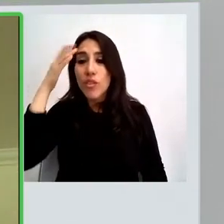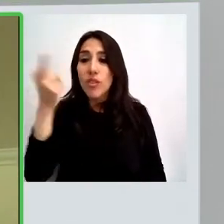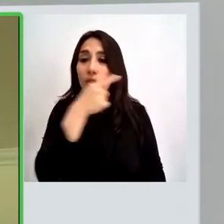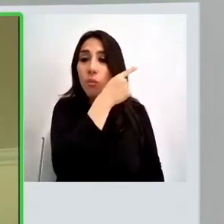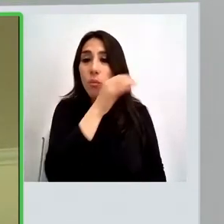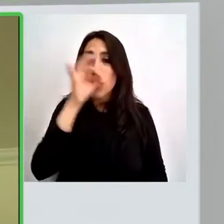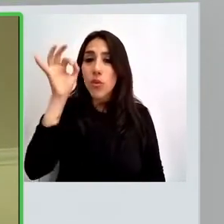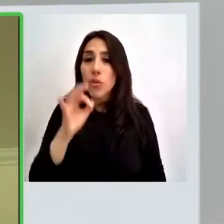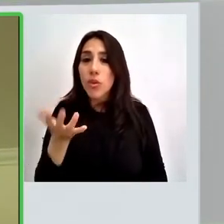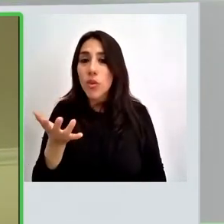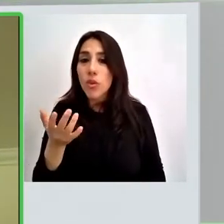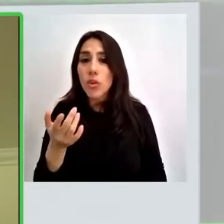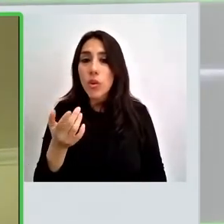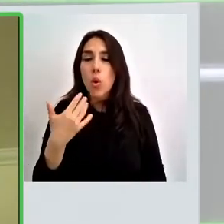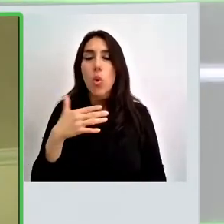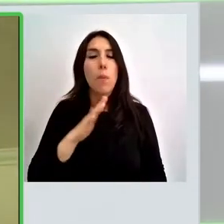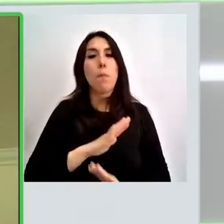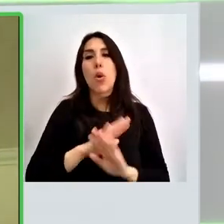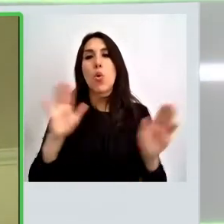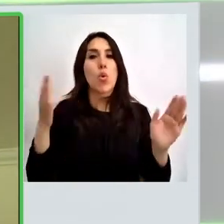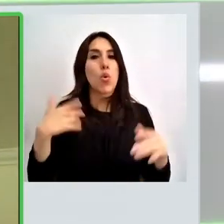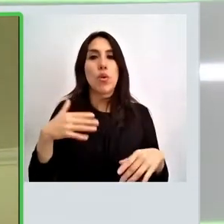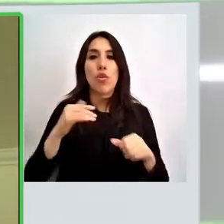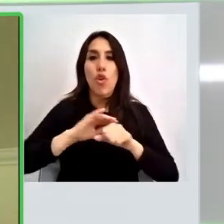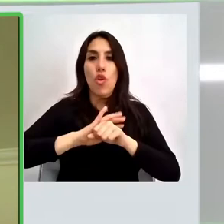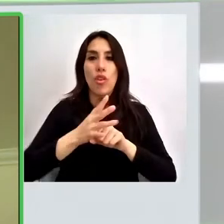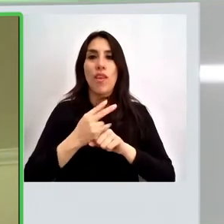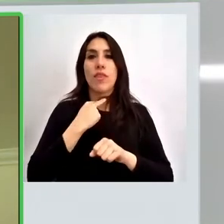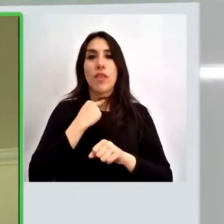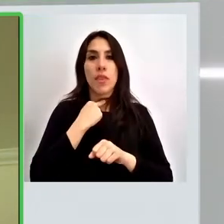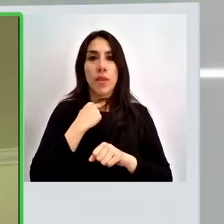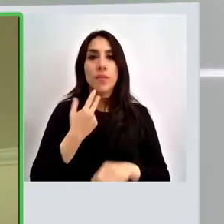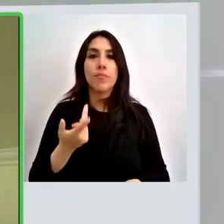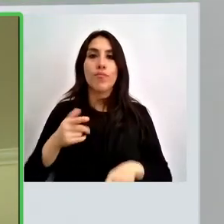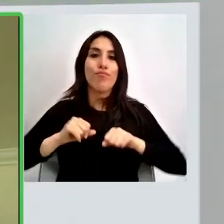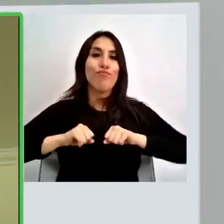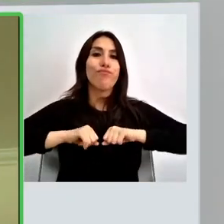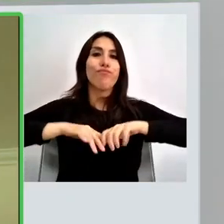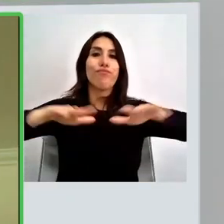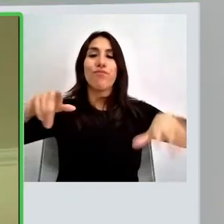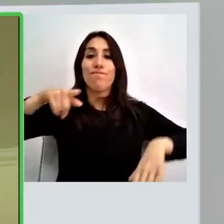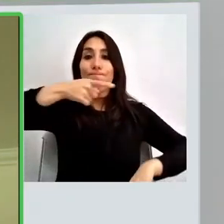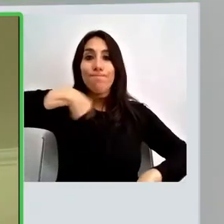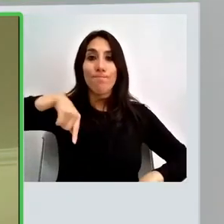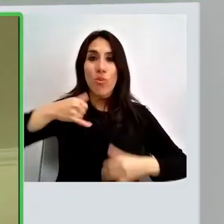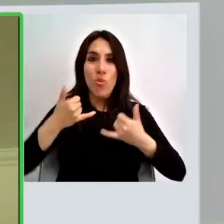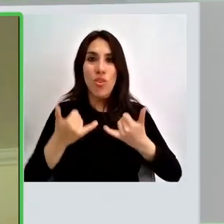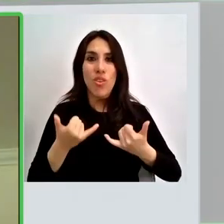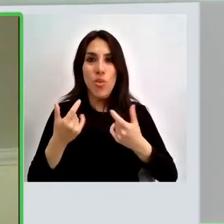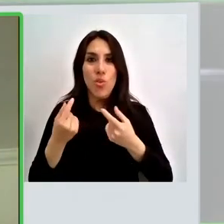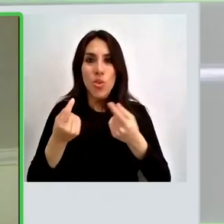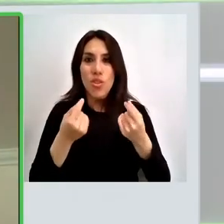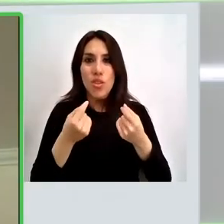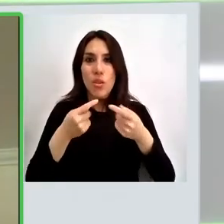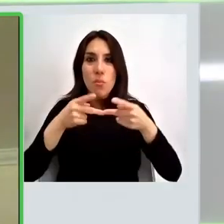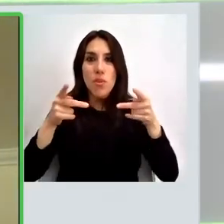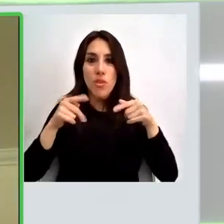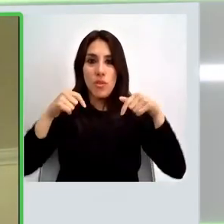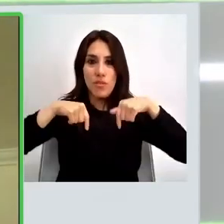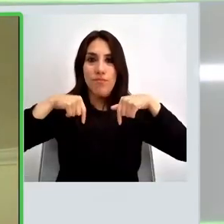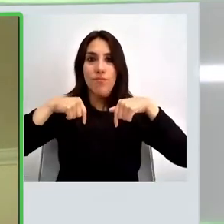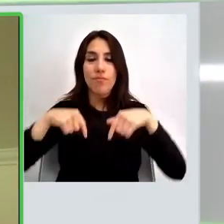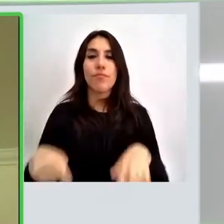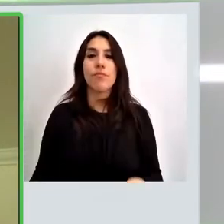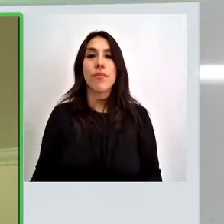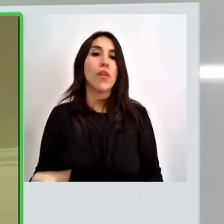entonces lo que estamos haciendo en el jardín institute que establecí cuando salí del senado deje de